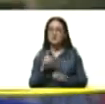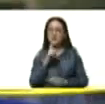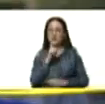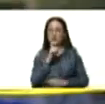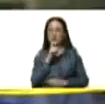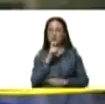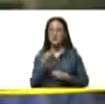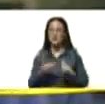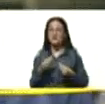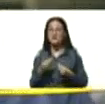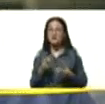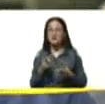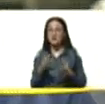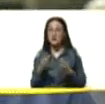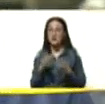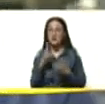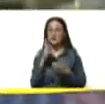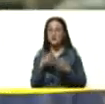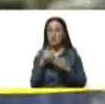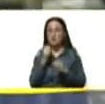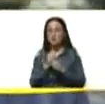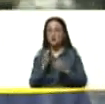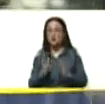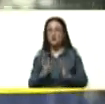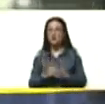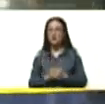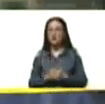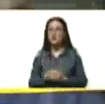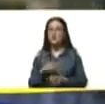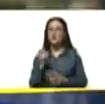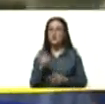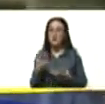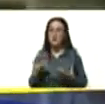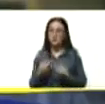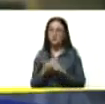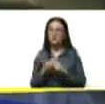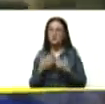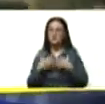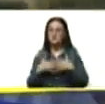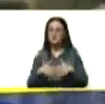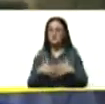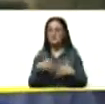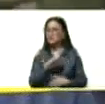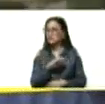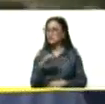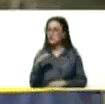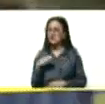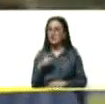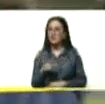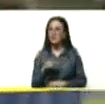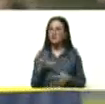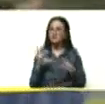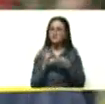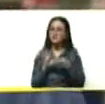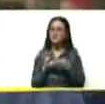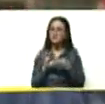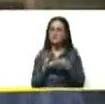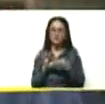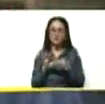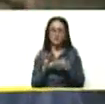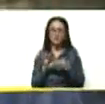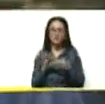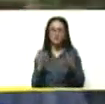haciendo por parte de la clase trabajadora de Metro de Caracas, pero también con acompañamiento de la industria privada. Hemos hecho una alianza también que hemos